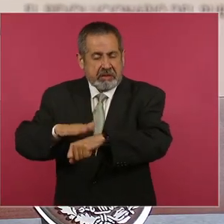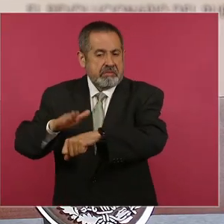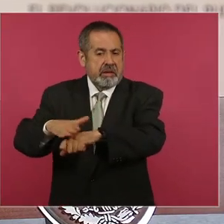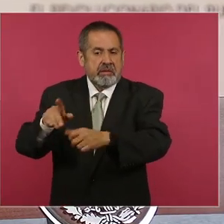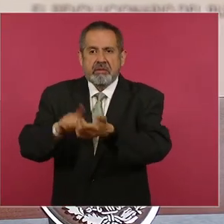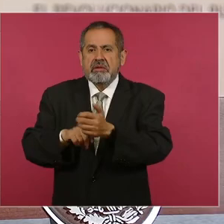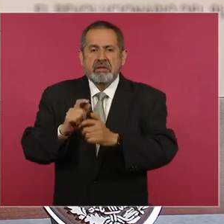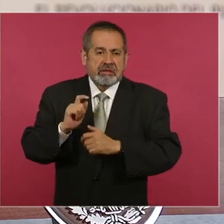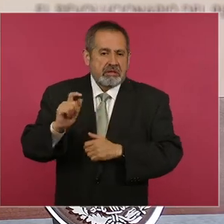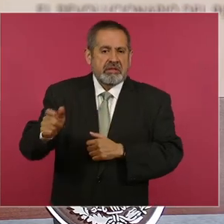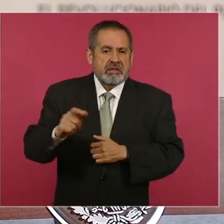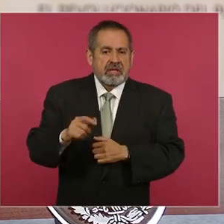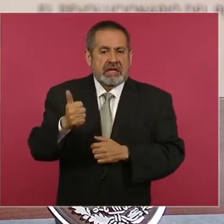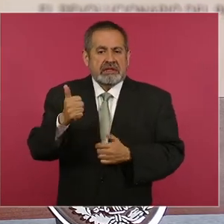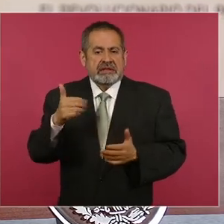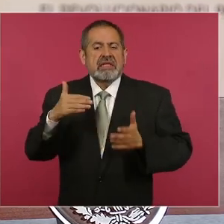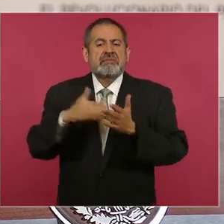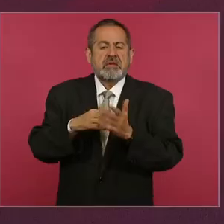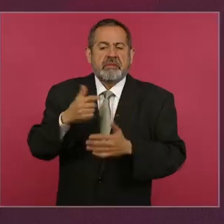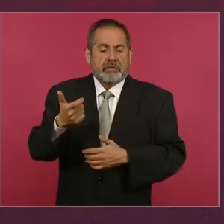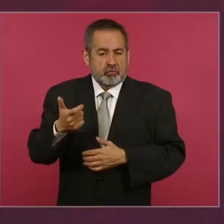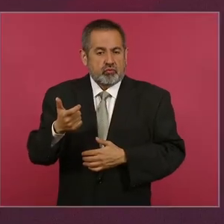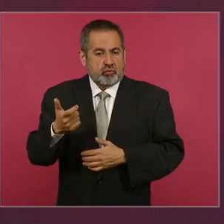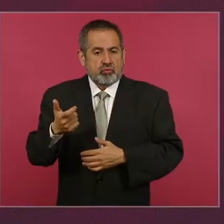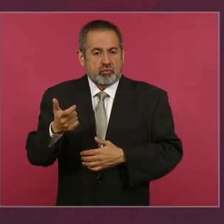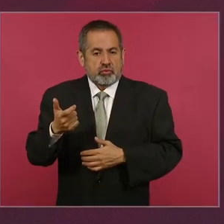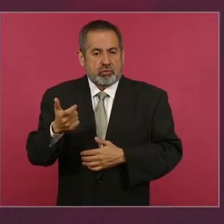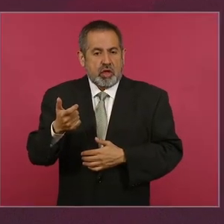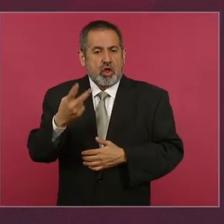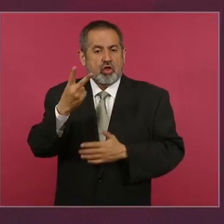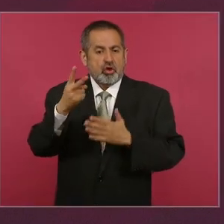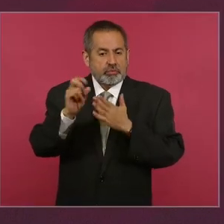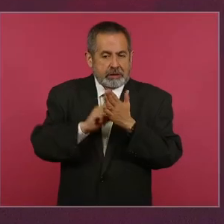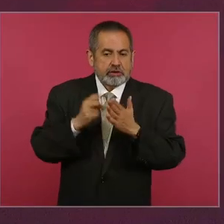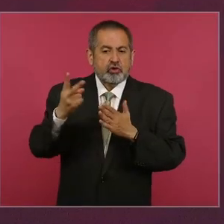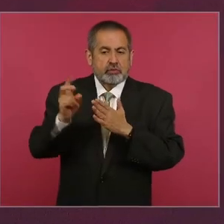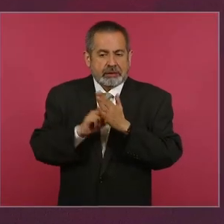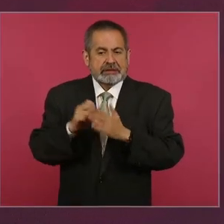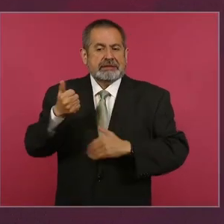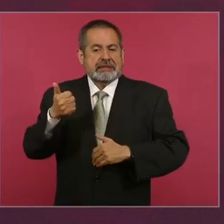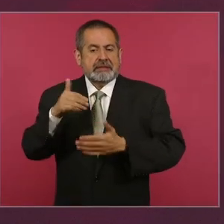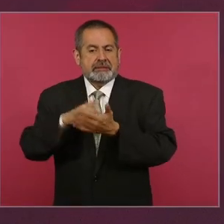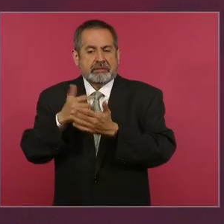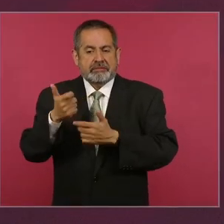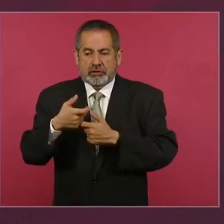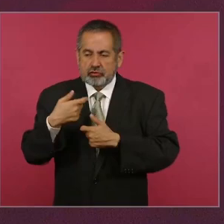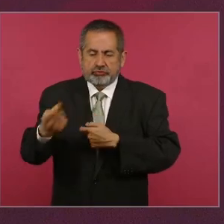a 6,000 pesos bimestrales,